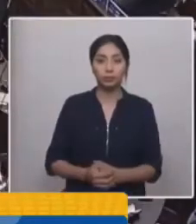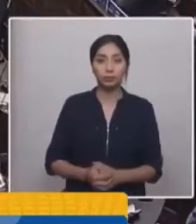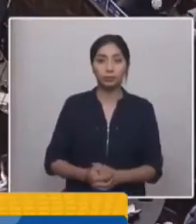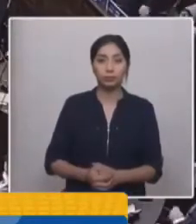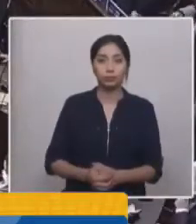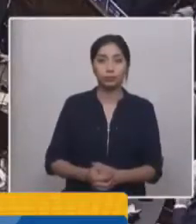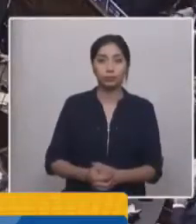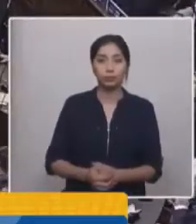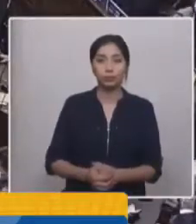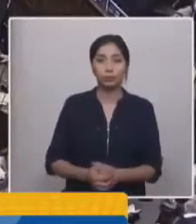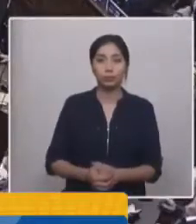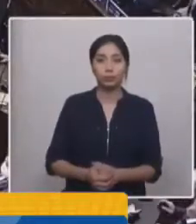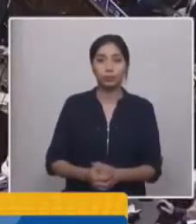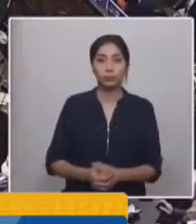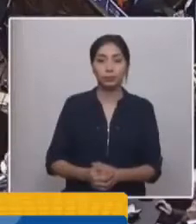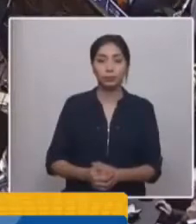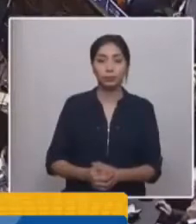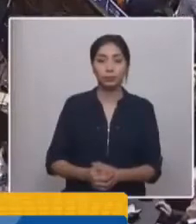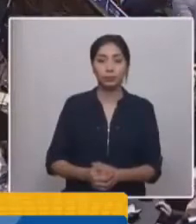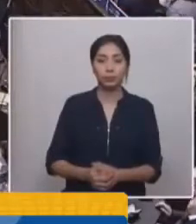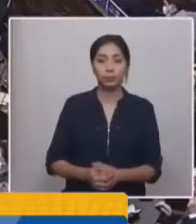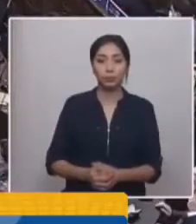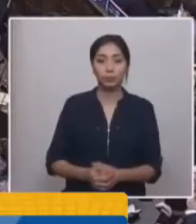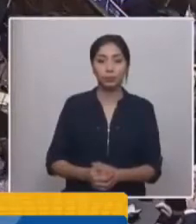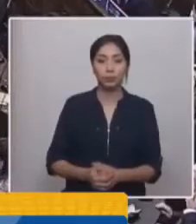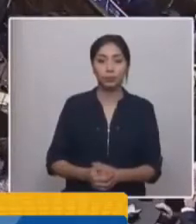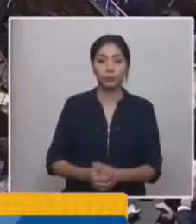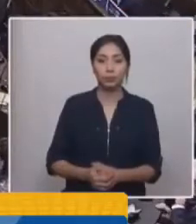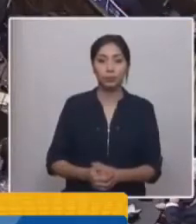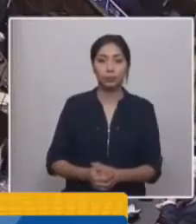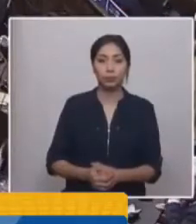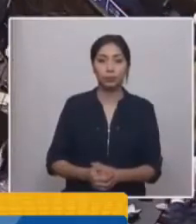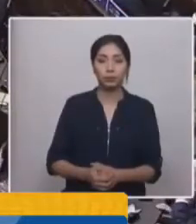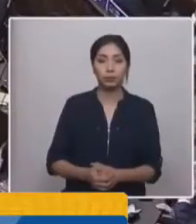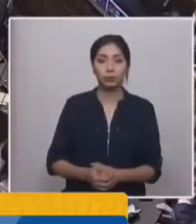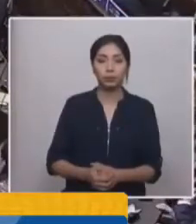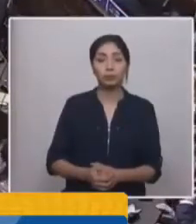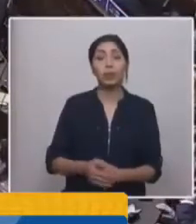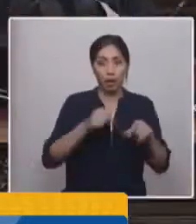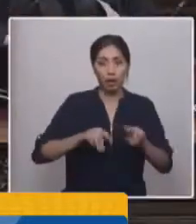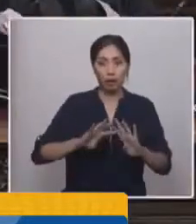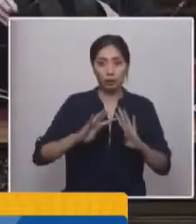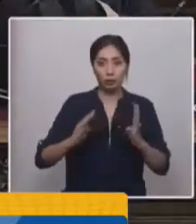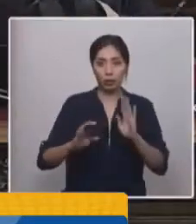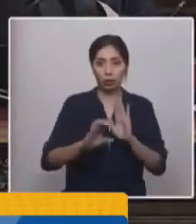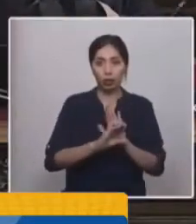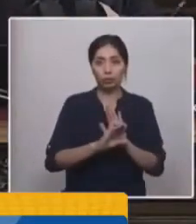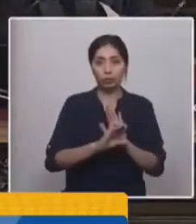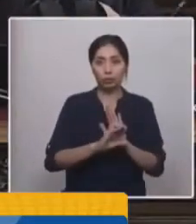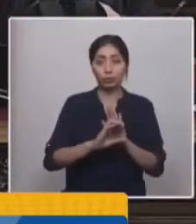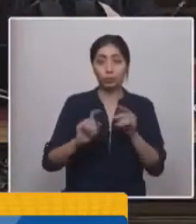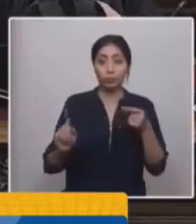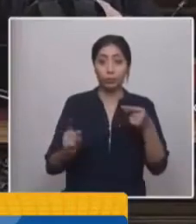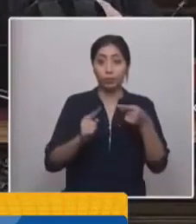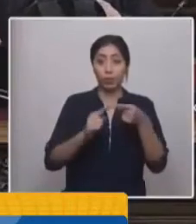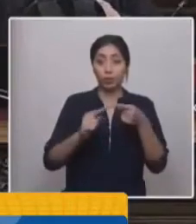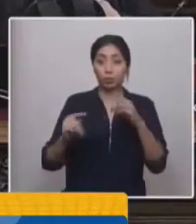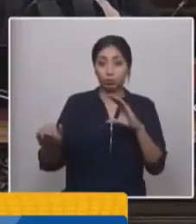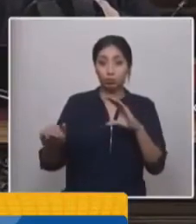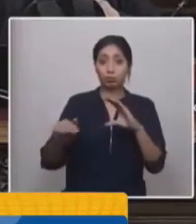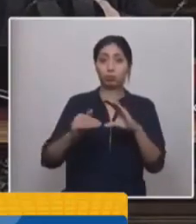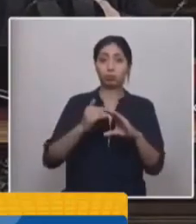enseñanza y el derecho preferente de los padres? Entonces, claramente es una señal de lo que se puede venir para la discusión de fondo, a pesar de que